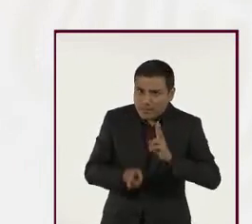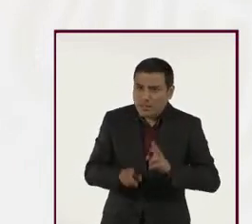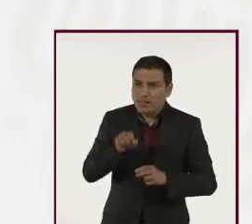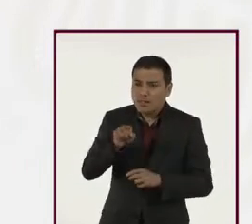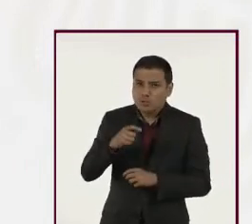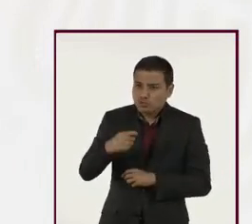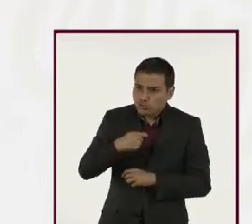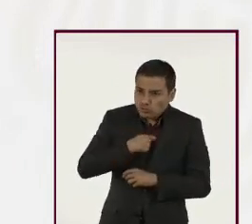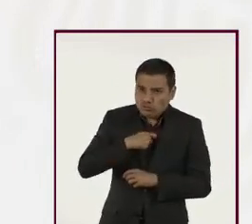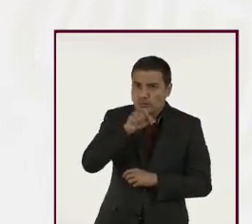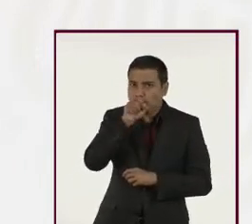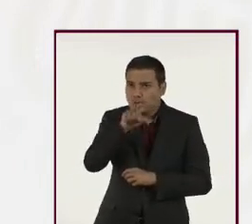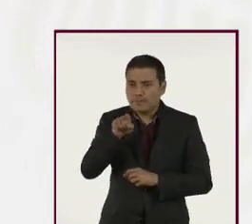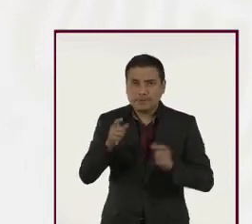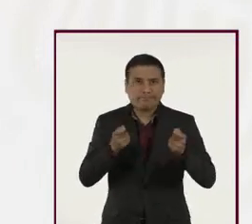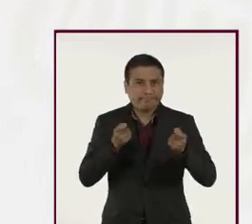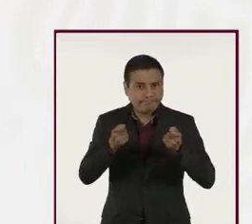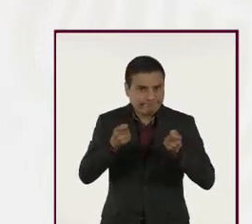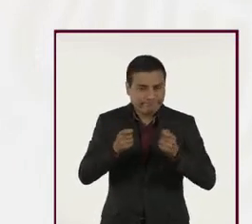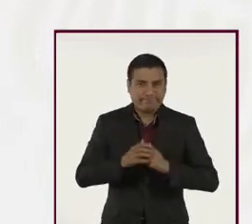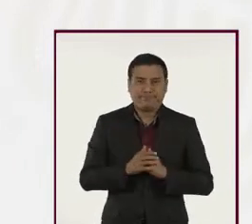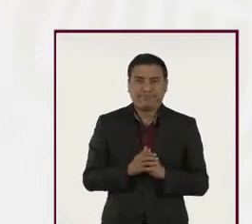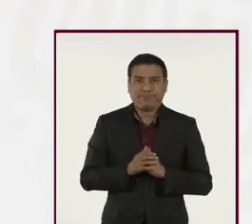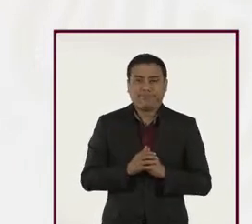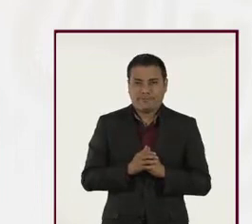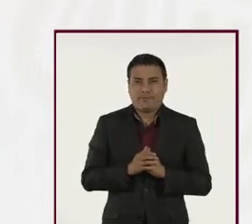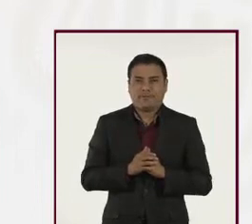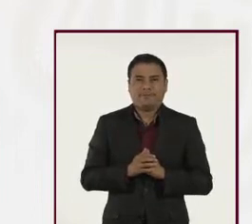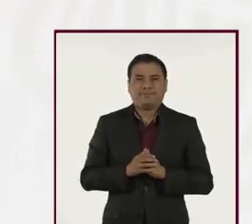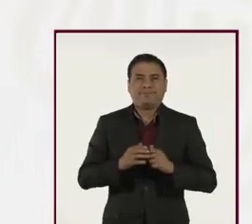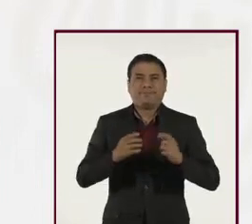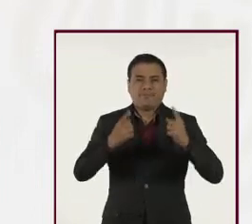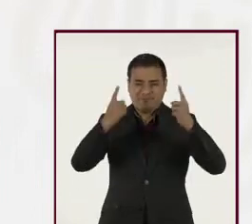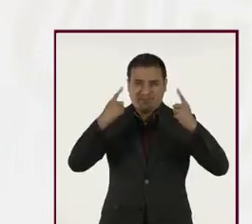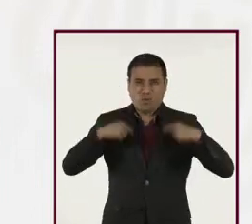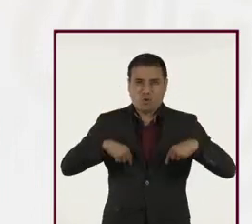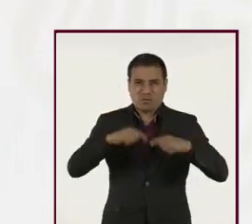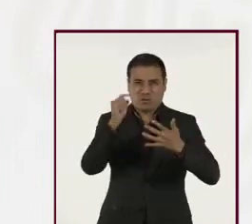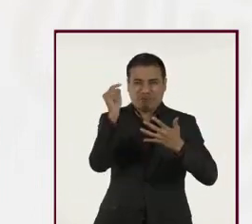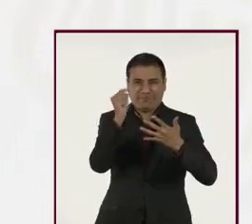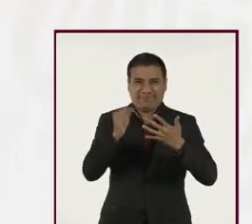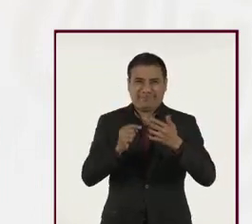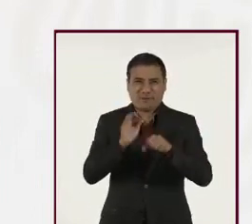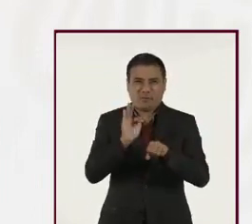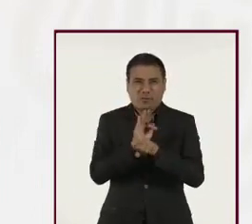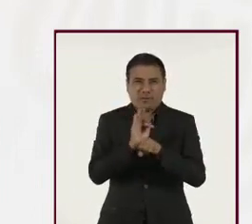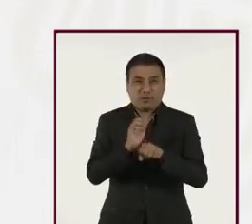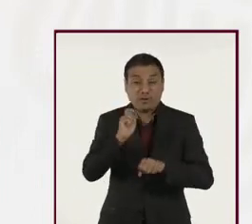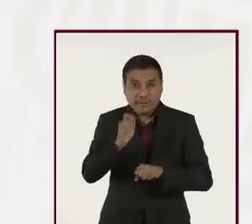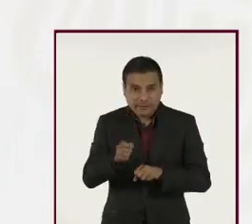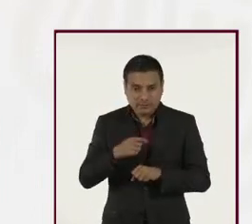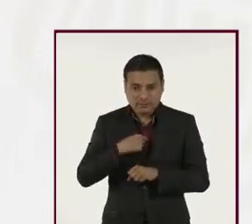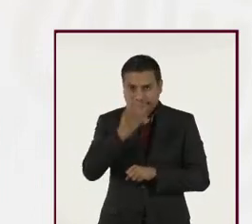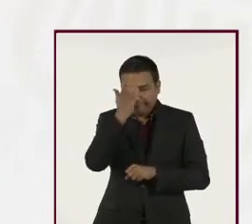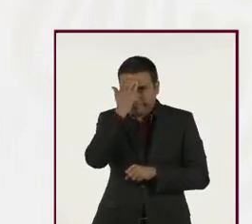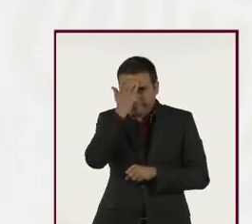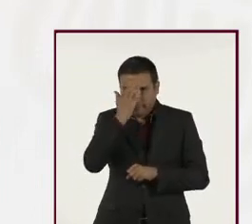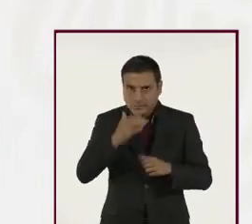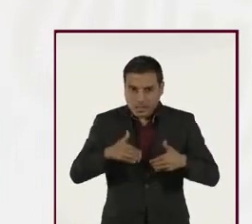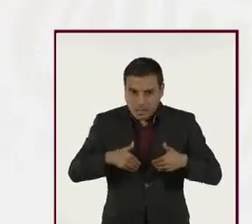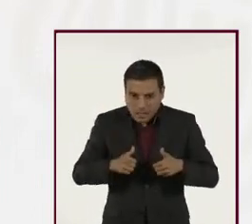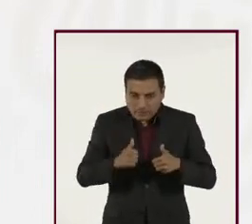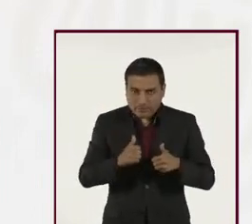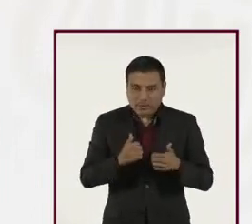adecuado autocontrol. Dentro de los factores biológicos de protección, pues tenemos que el reconocimiento del apetito, de la saciedad y un